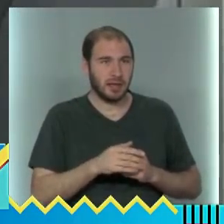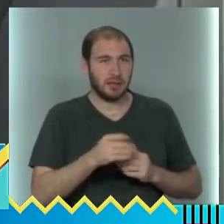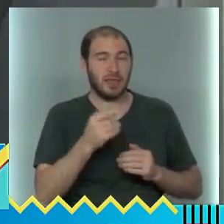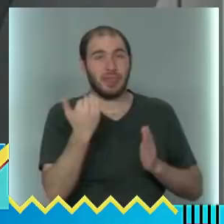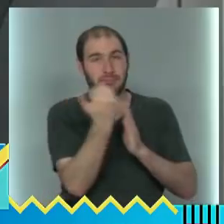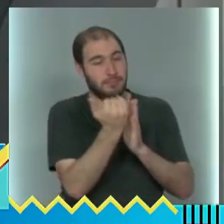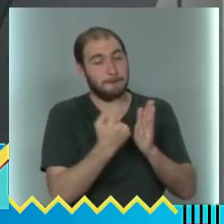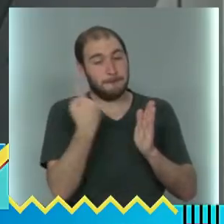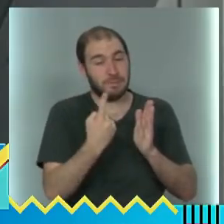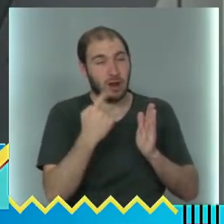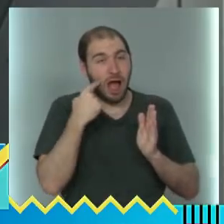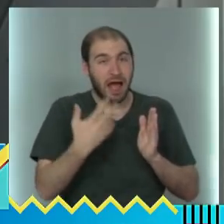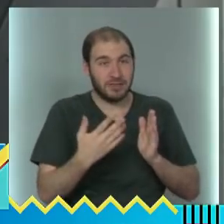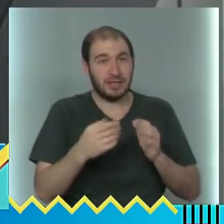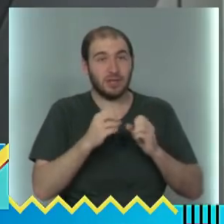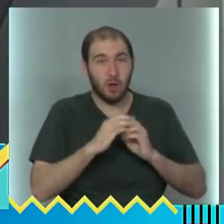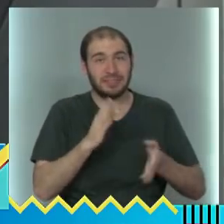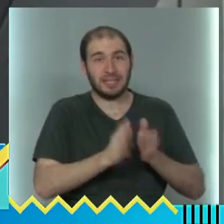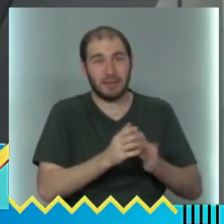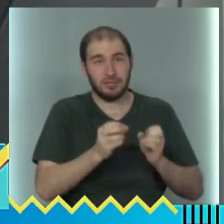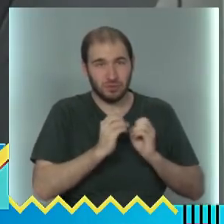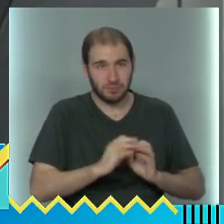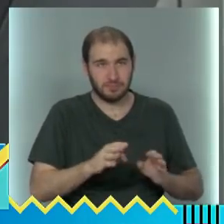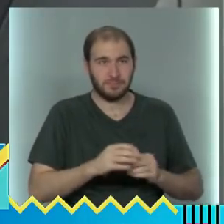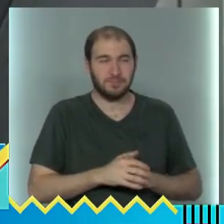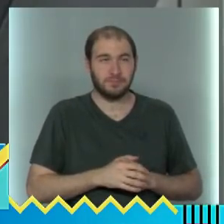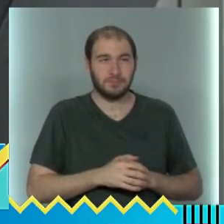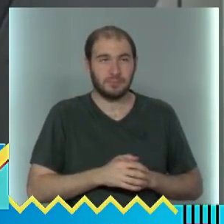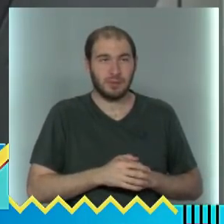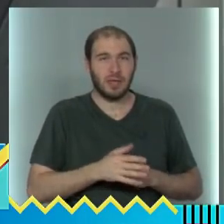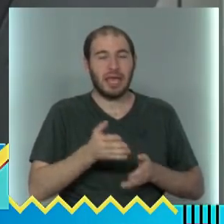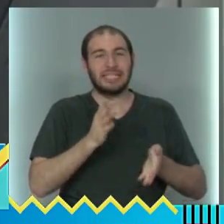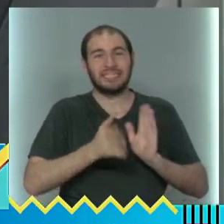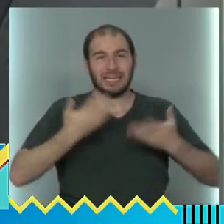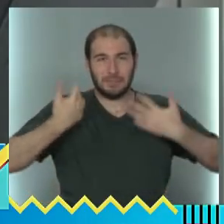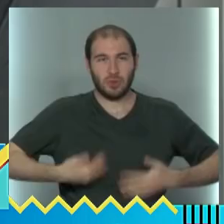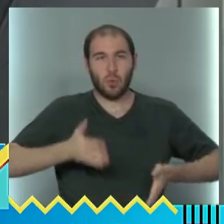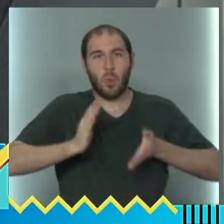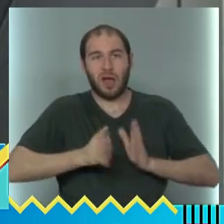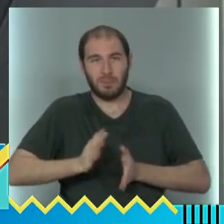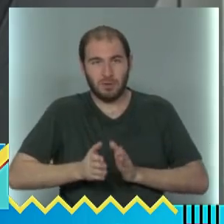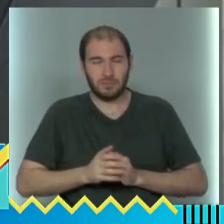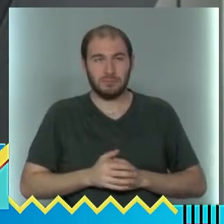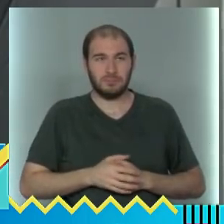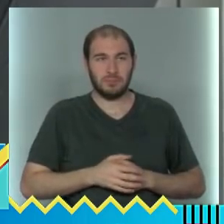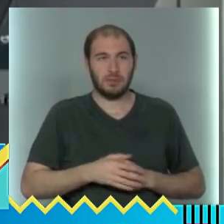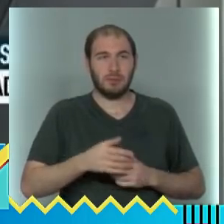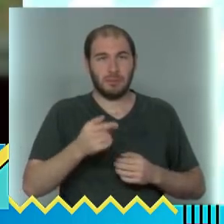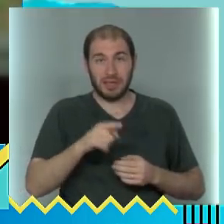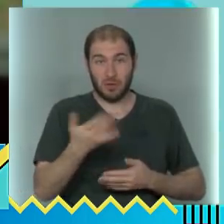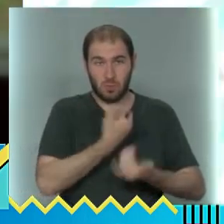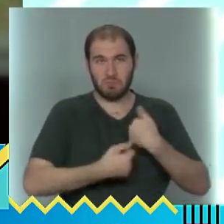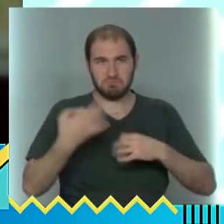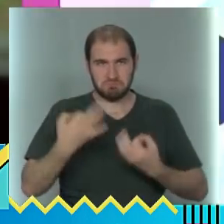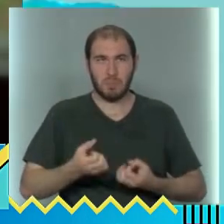orden de prioridades, buscar en el inicio del tratamiento, por supuesto, kinesiología, ¿no es cierto?, como bien lo explicó